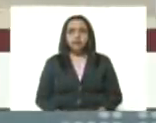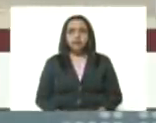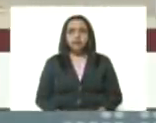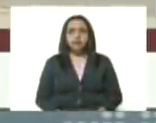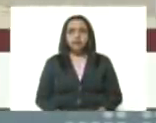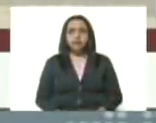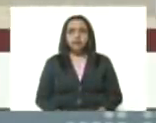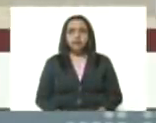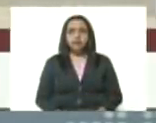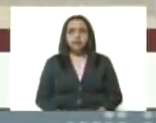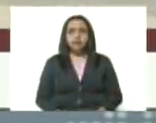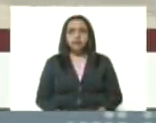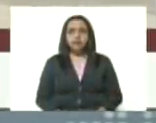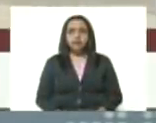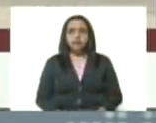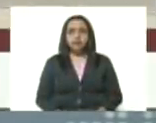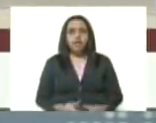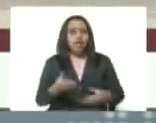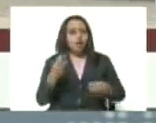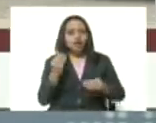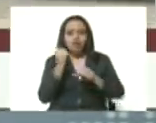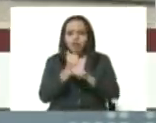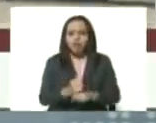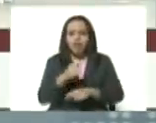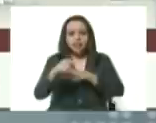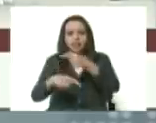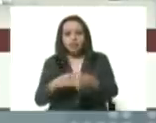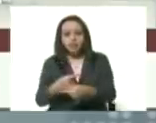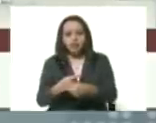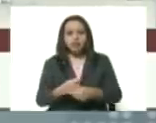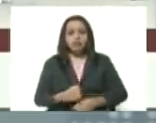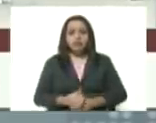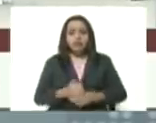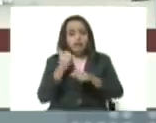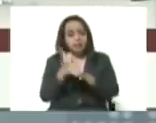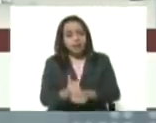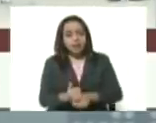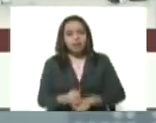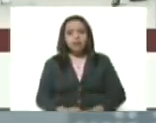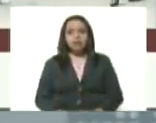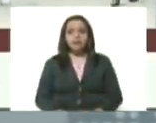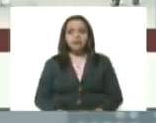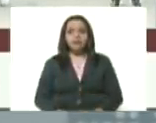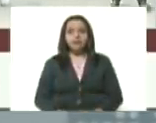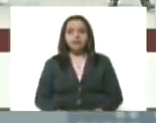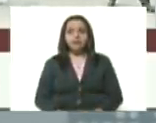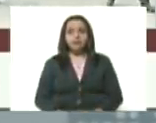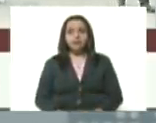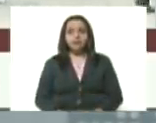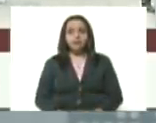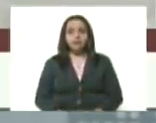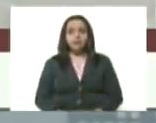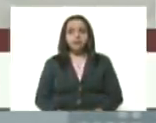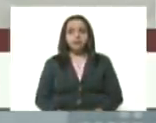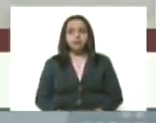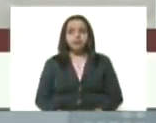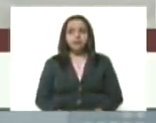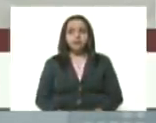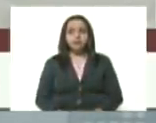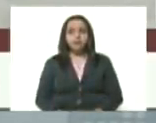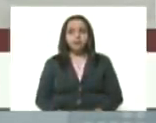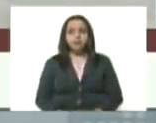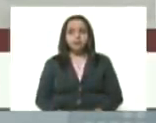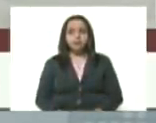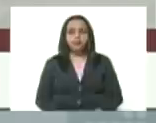big hopes. Hay tanta esperanza después de la esperanza. After darkness always comes much brighter sun.